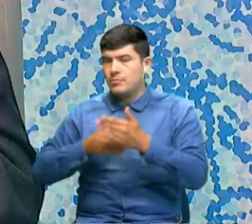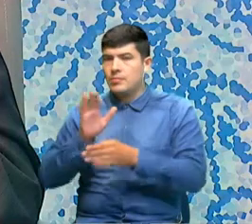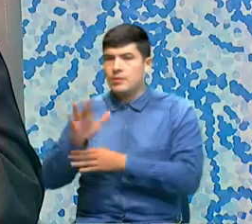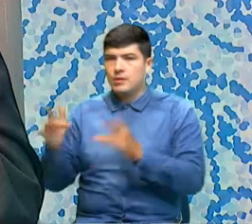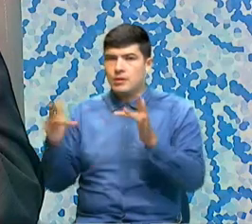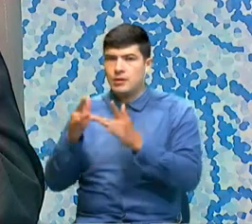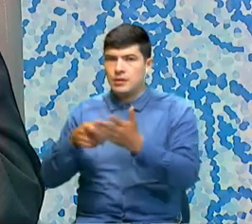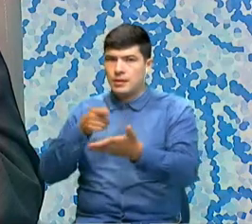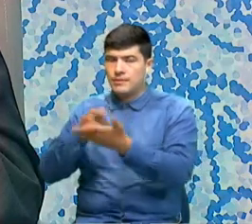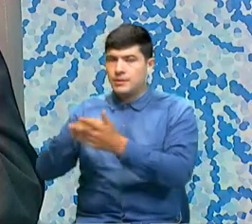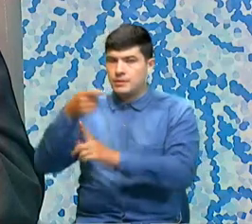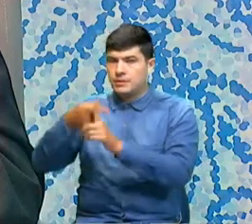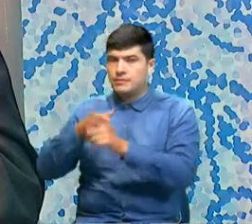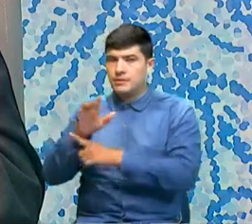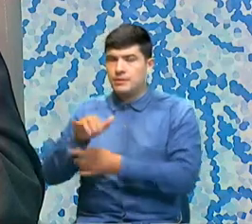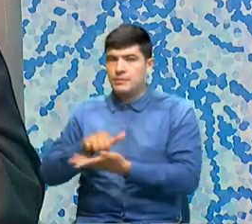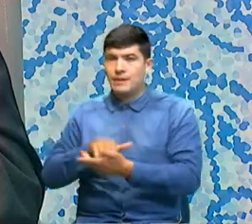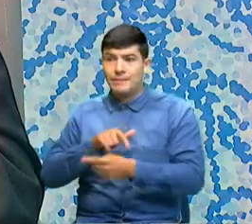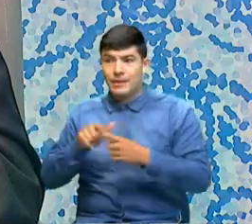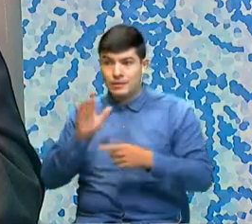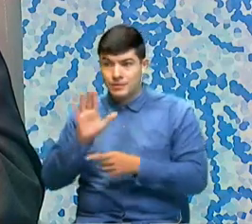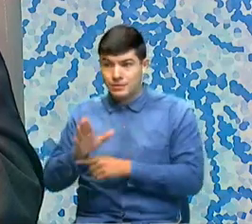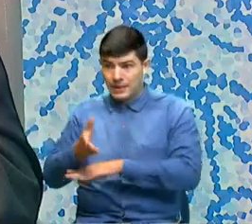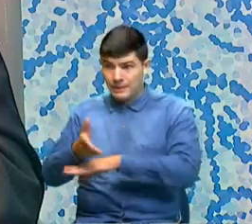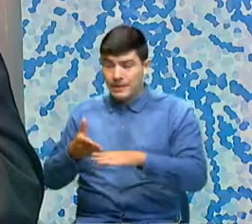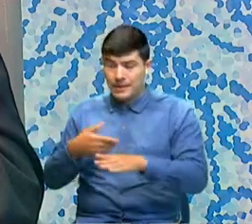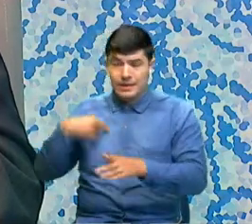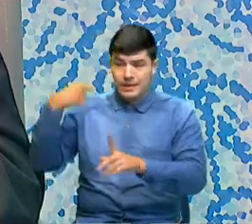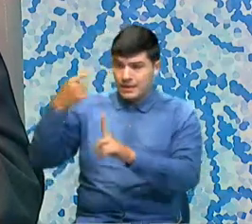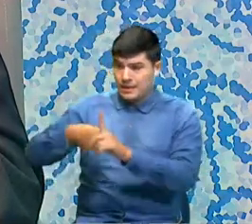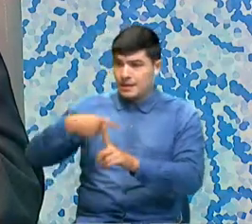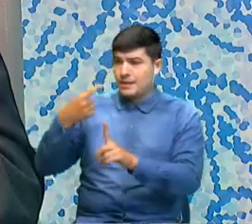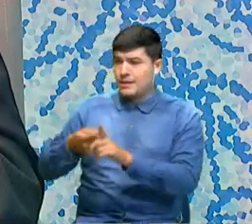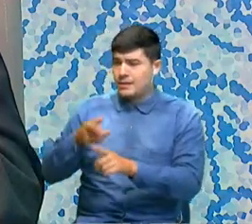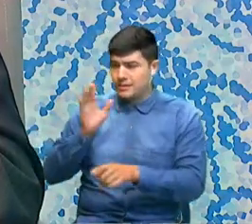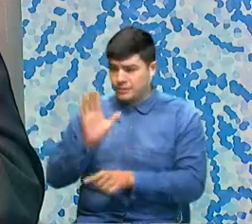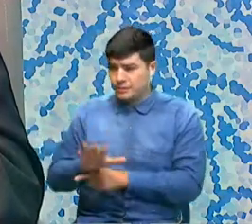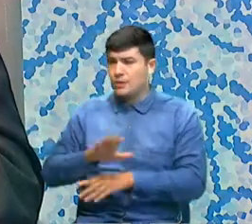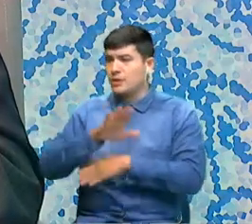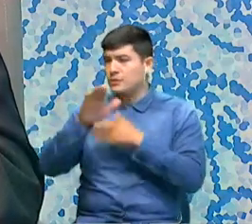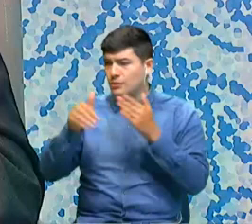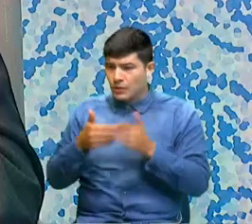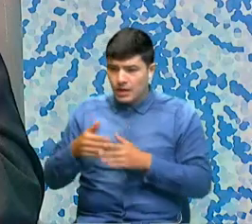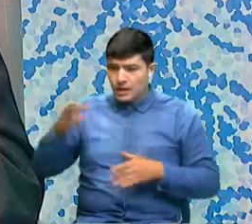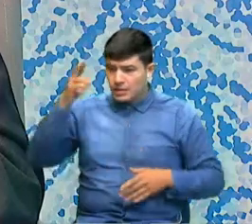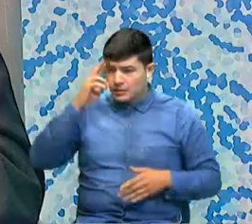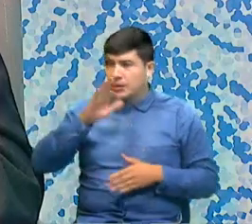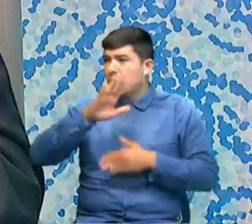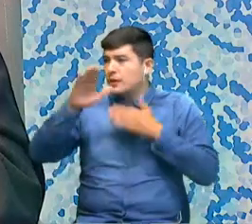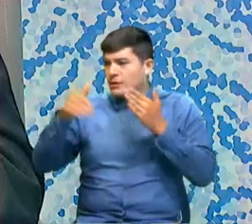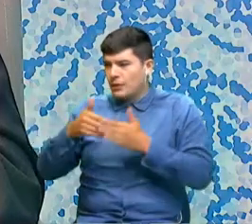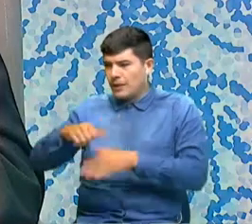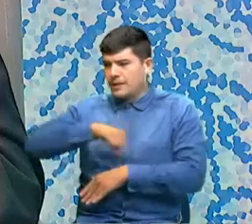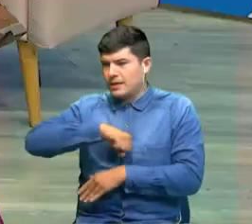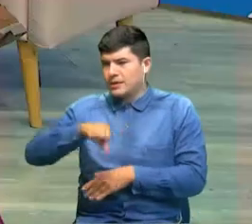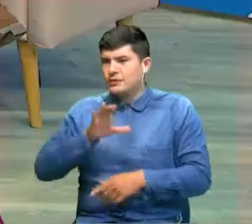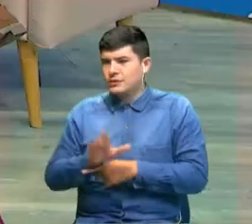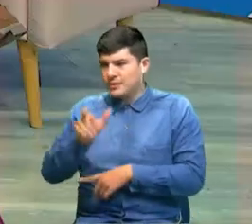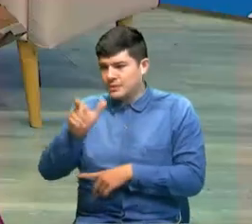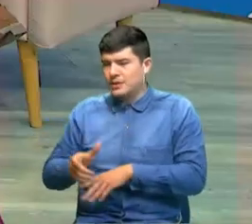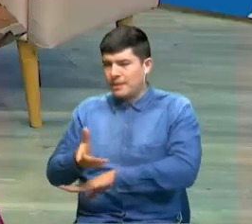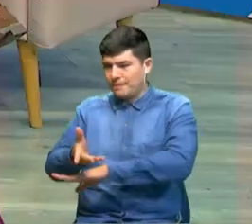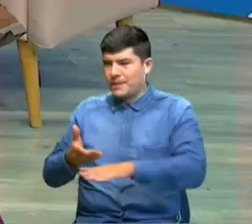canon de arrendamiento. Pero que le estén pidiendo el arriendo tiene toda la razón y tiene todo el derecho dicha persona.